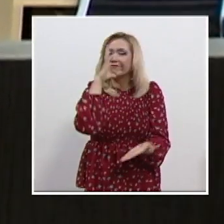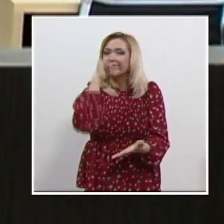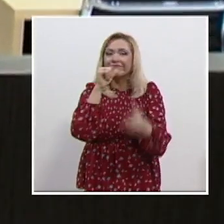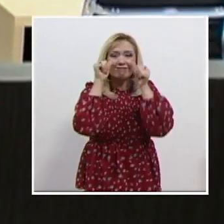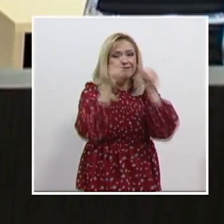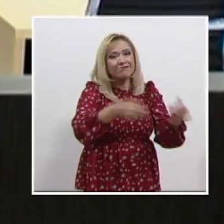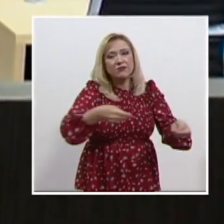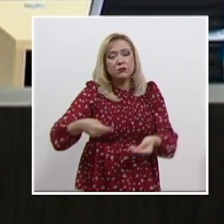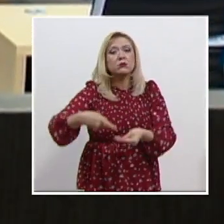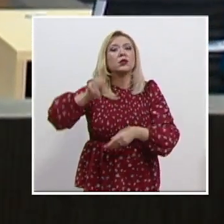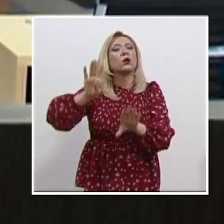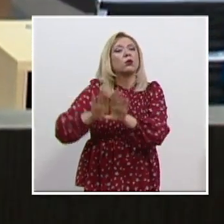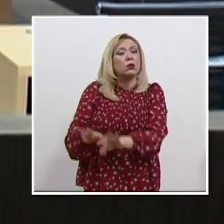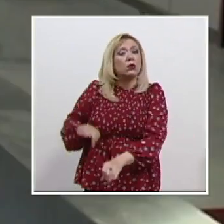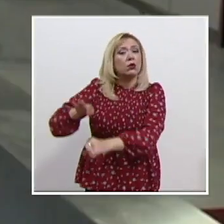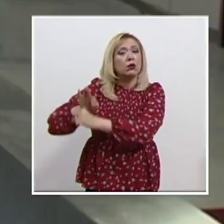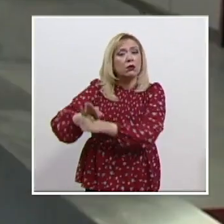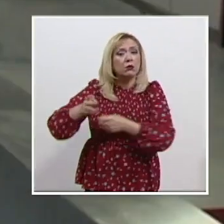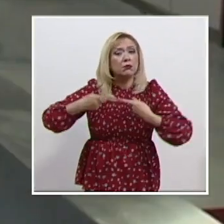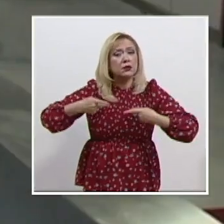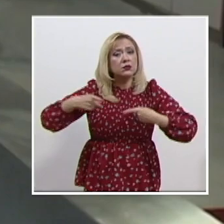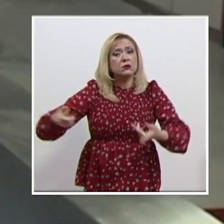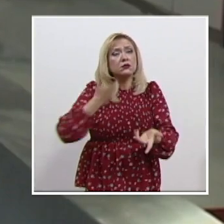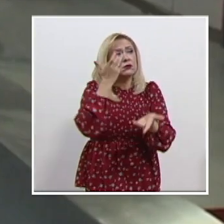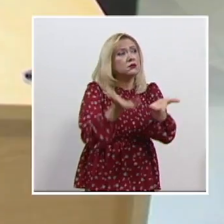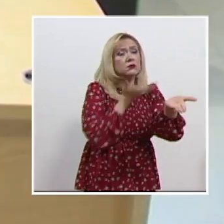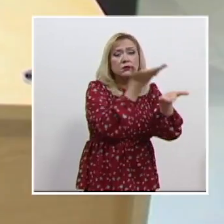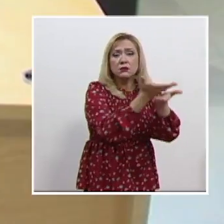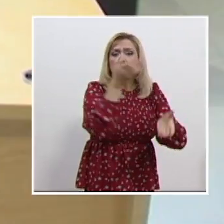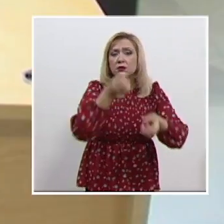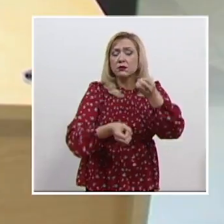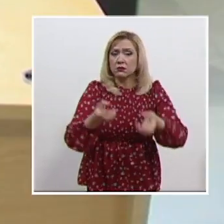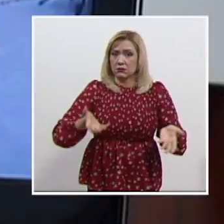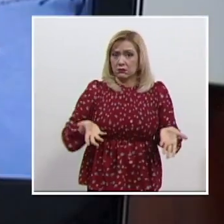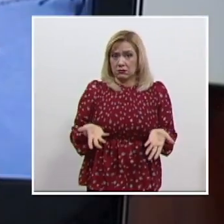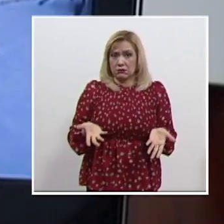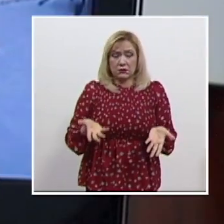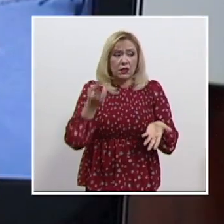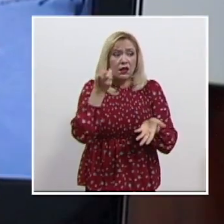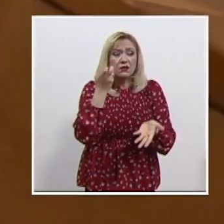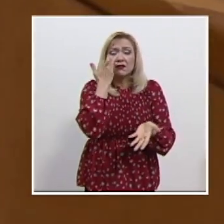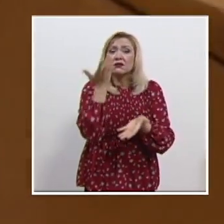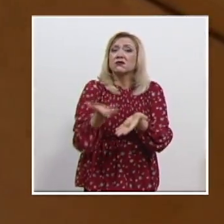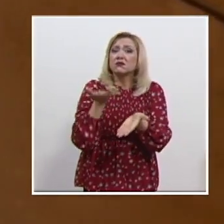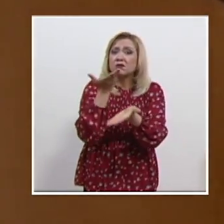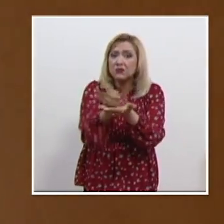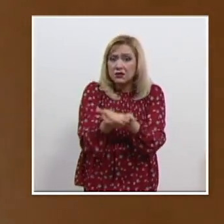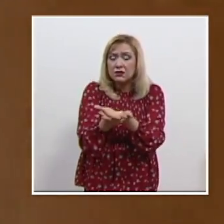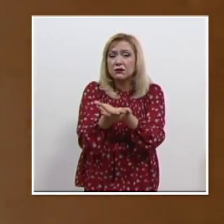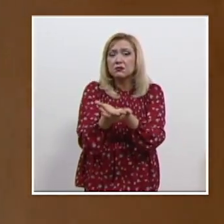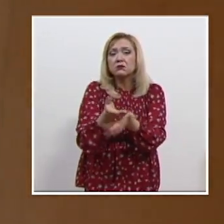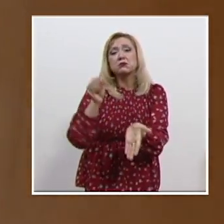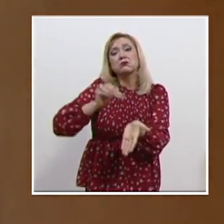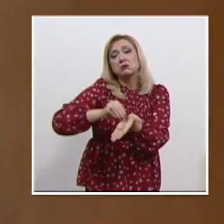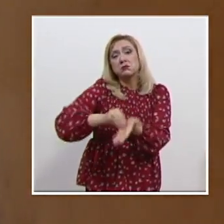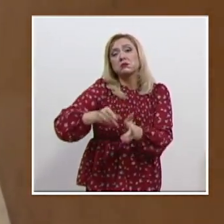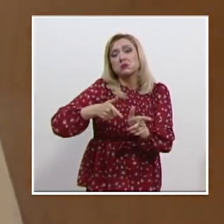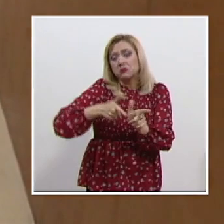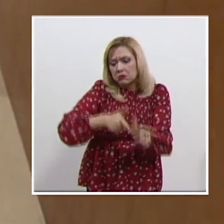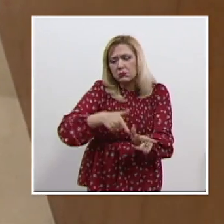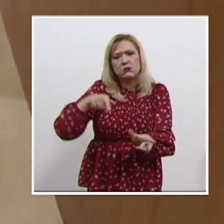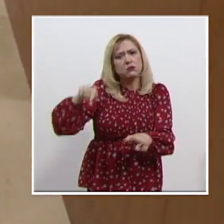riesgo de dejar sin defensa a la persona que lo solicita, pues el acto contra el cual pide la protección subsistirá en sus